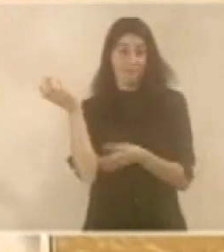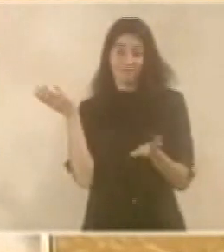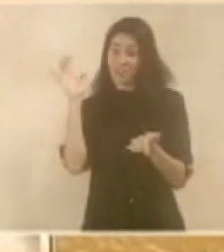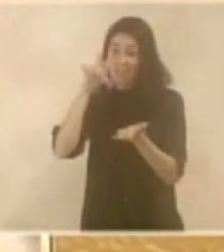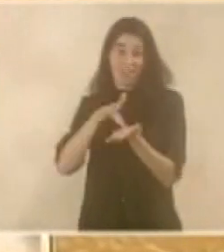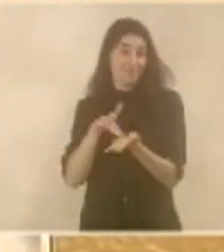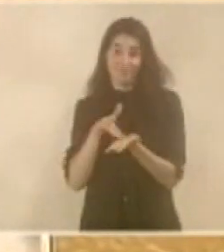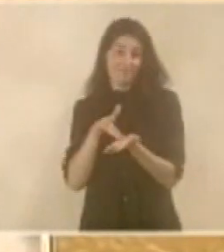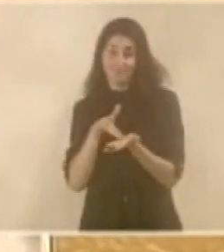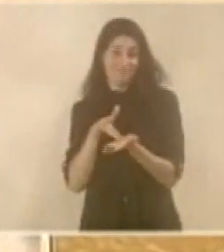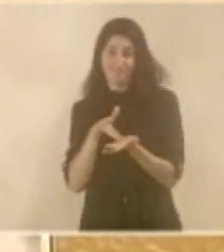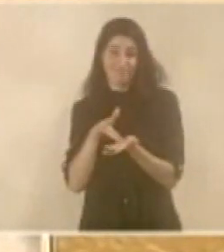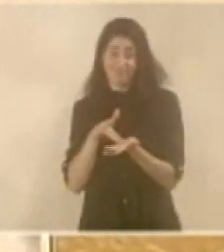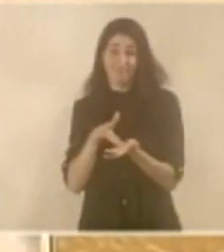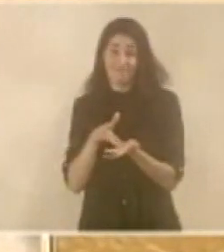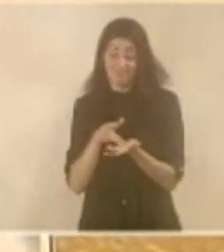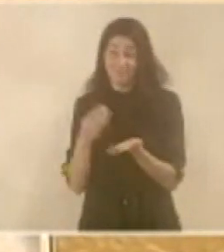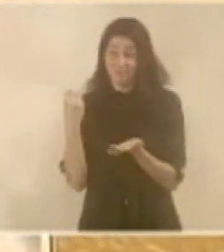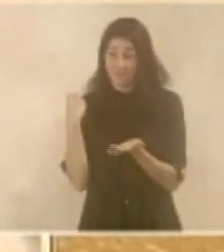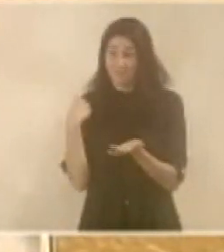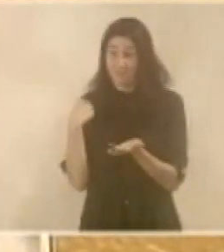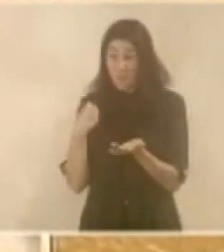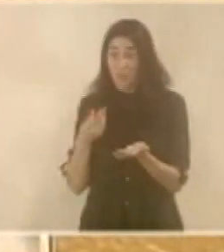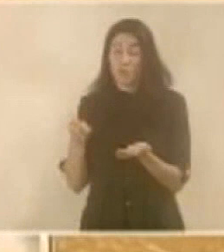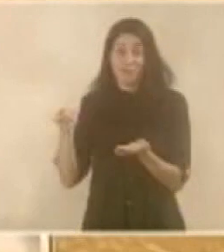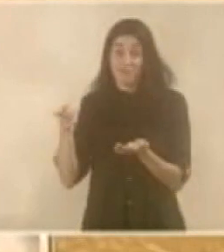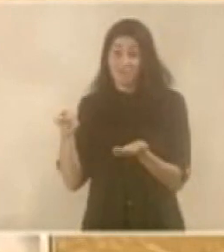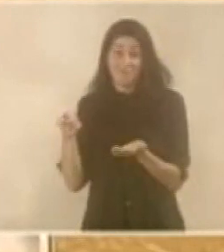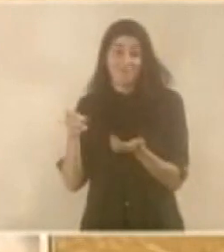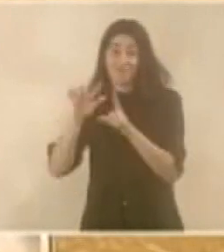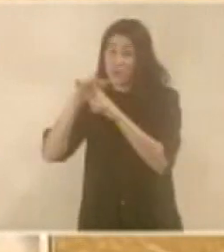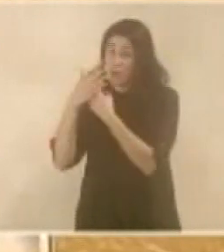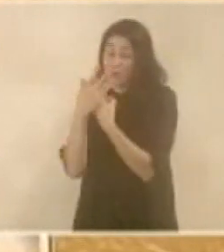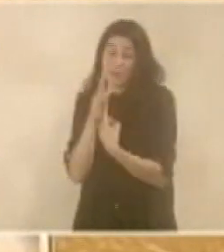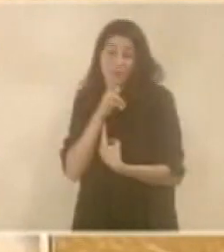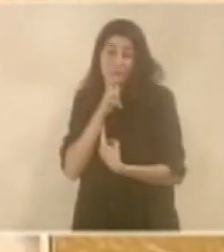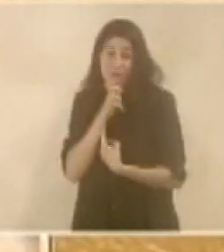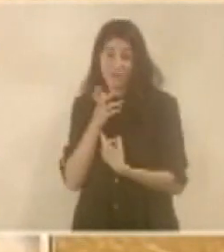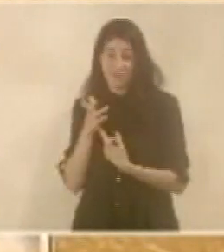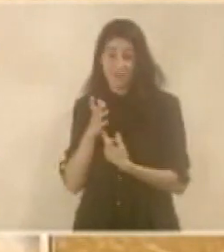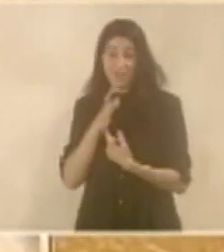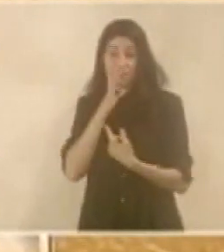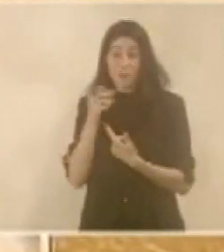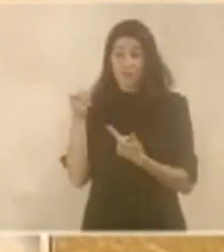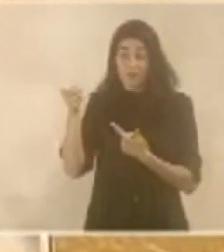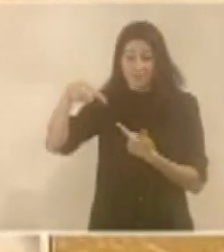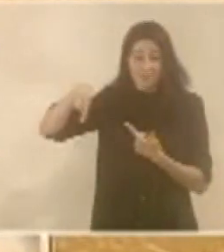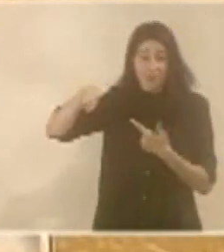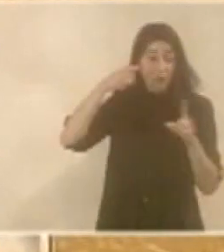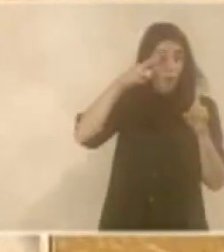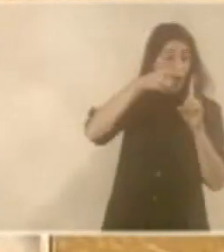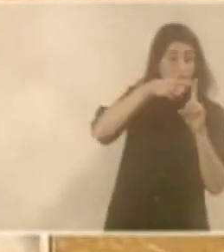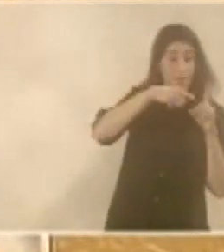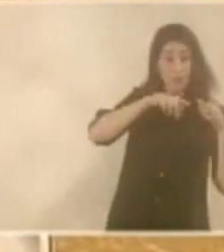colorados. Fueron enviados a una misión sin retorno y sin posibilidad alguna de éxito, de victoria. Y aun